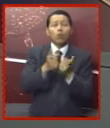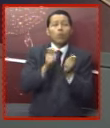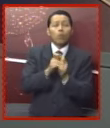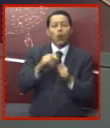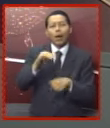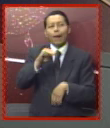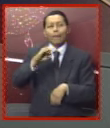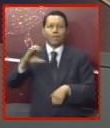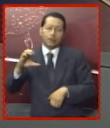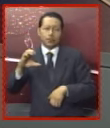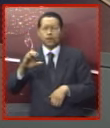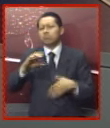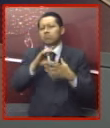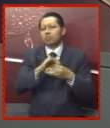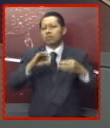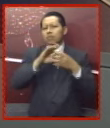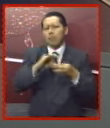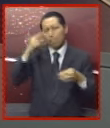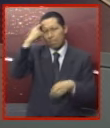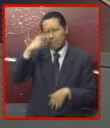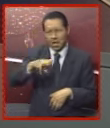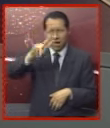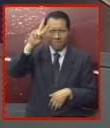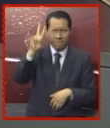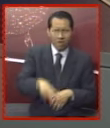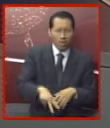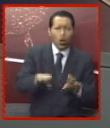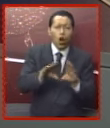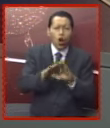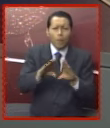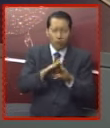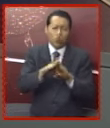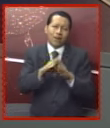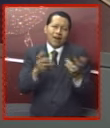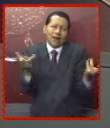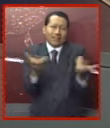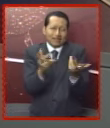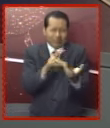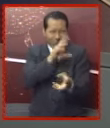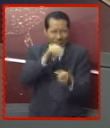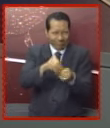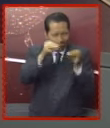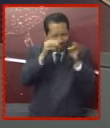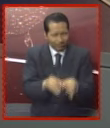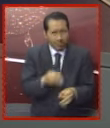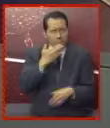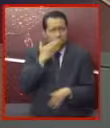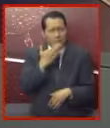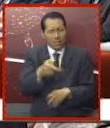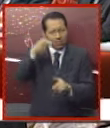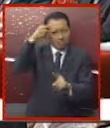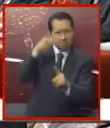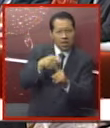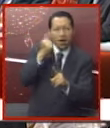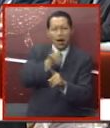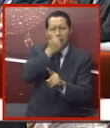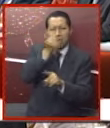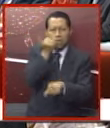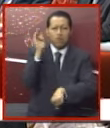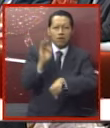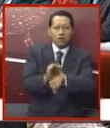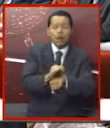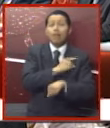Ciudadano indicó que para una verdadera descentralización e implementación que tenga a los alumnos en el centro, se necesita